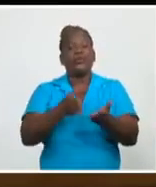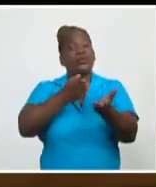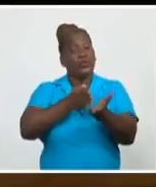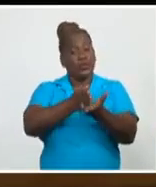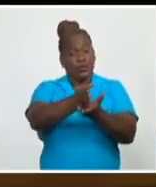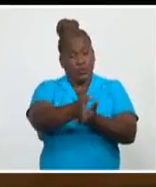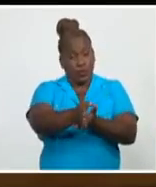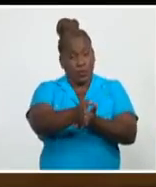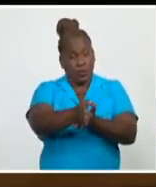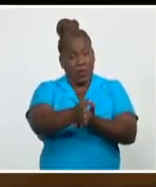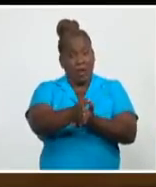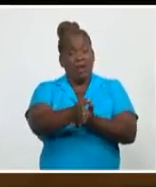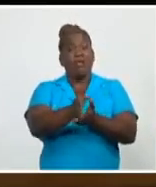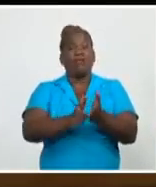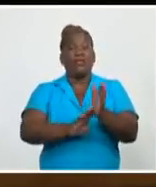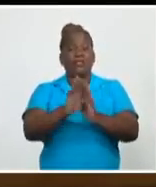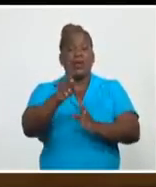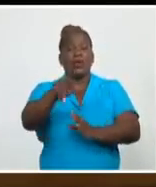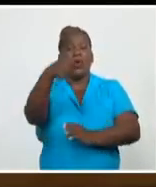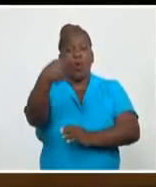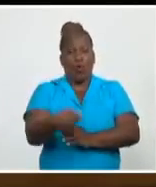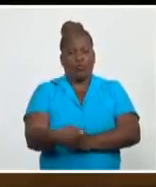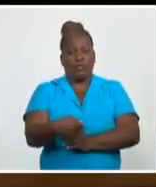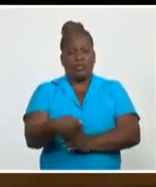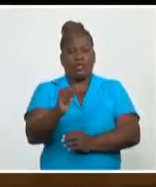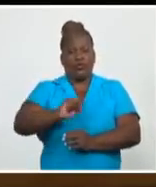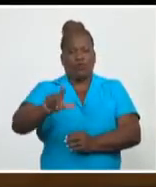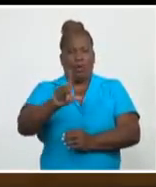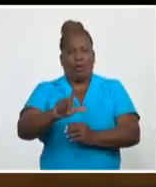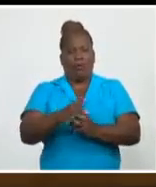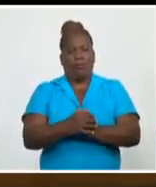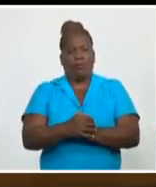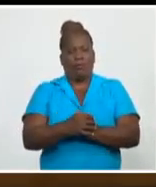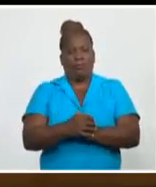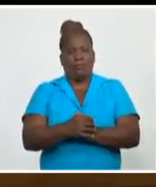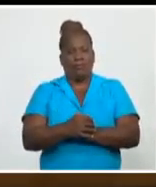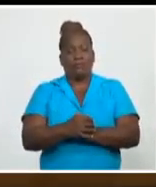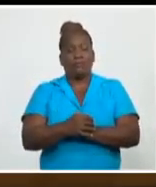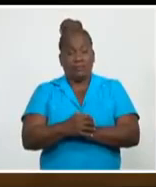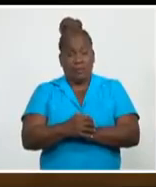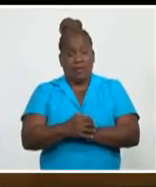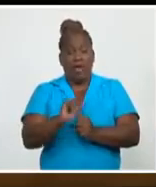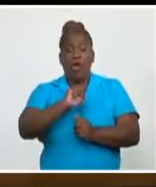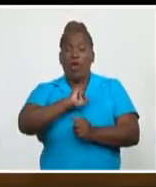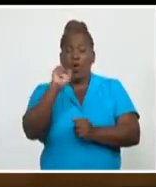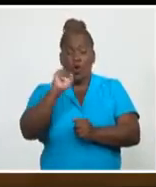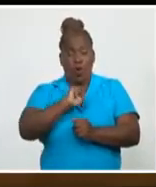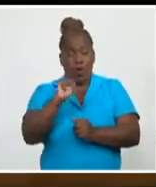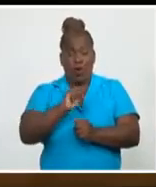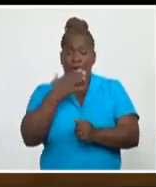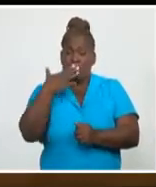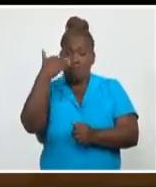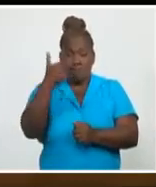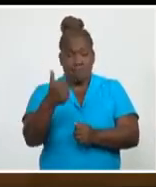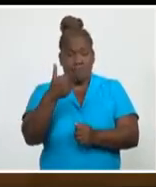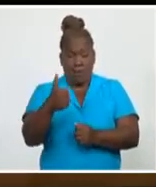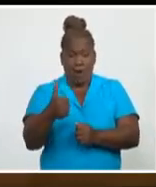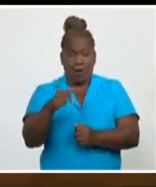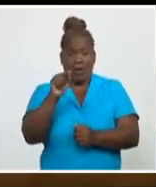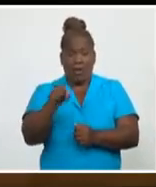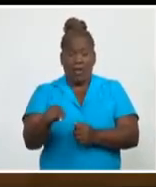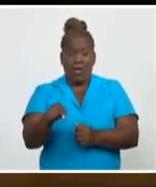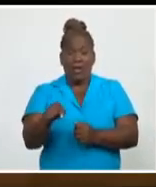el desarrollo de la justicia social en las nuevas condiciones. Lograr mejoras en el consumo y el nivel de vida de la